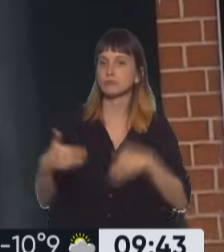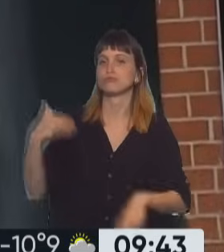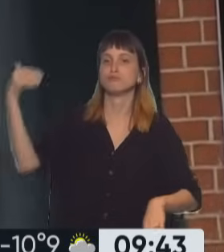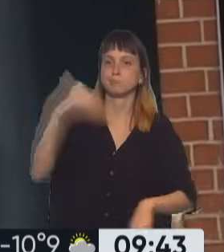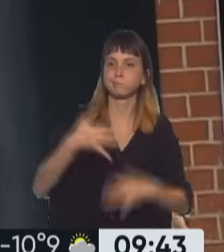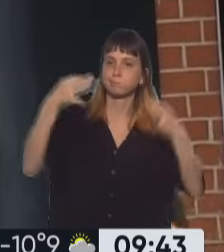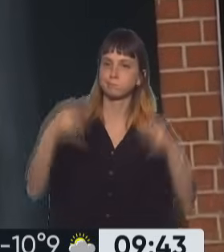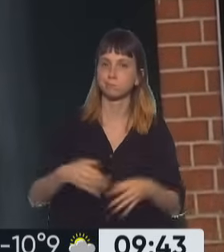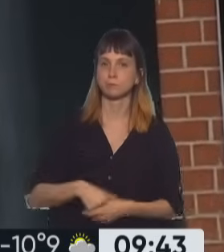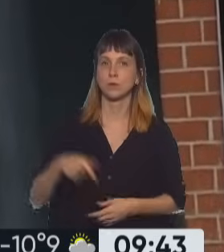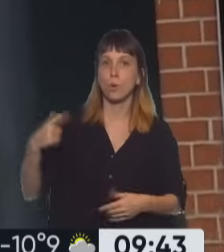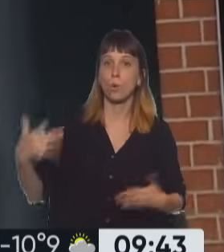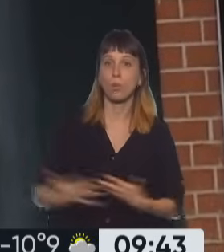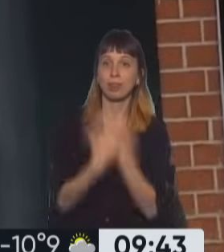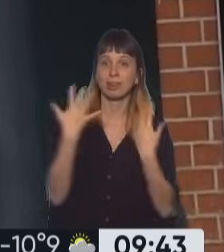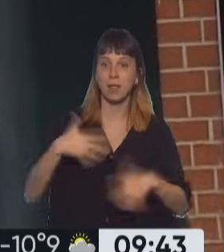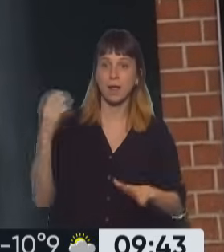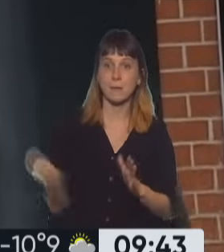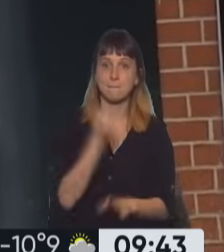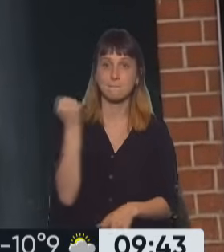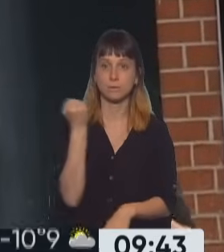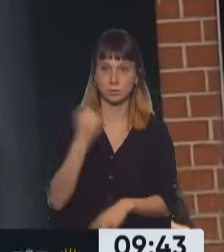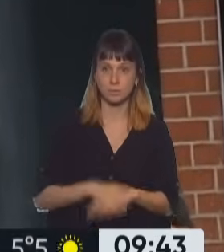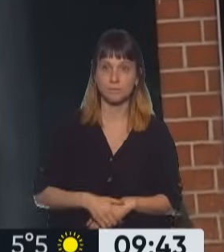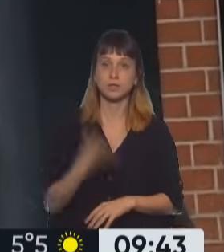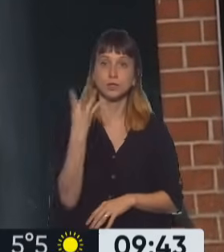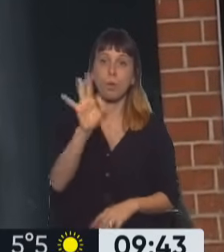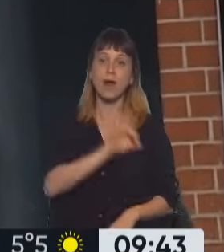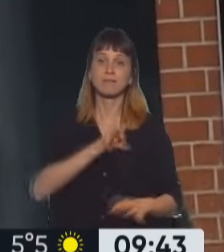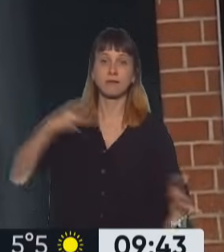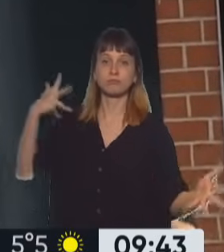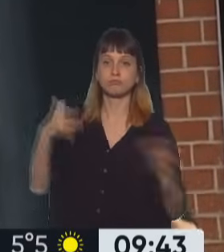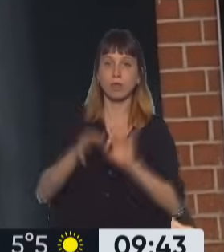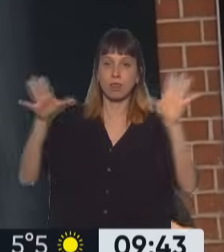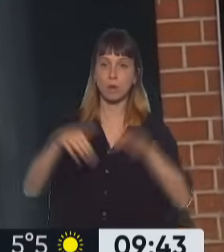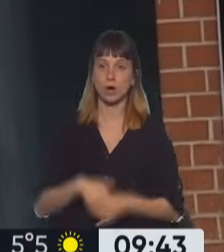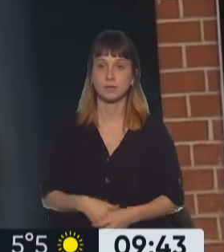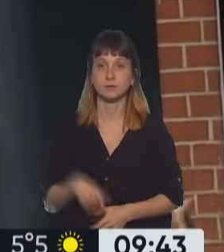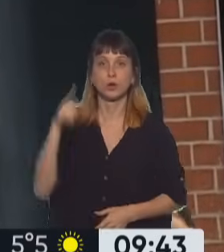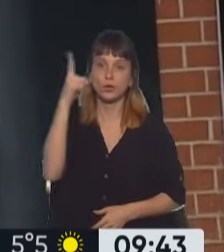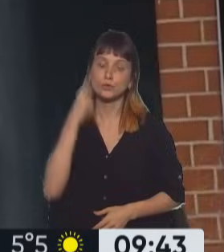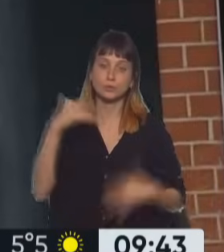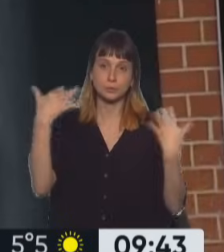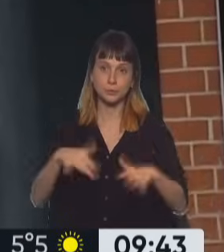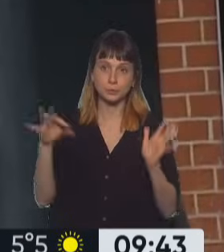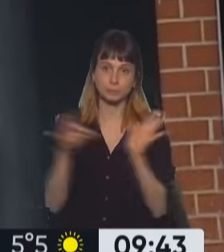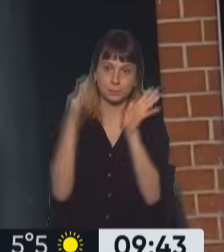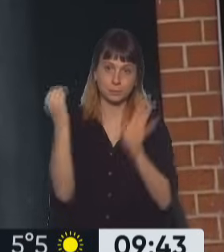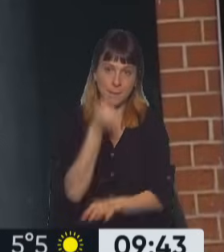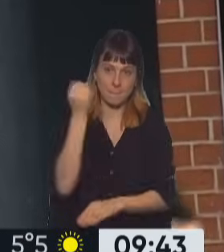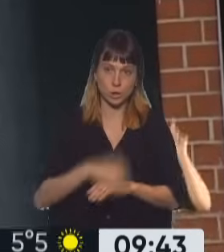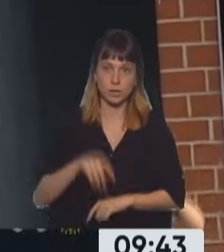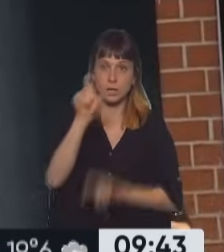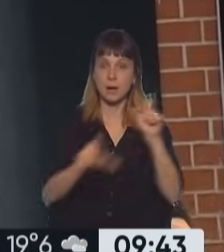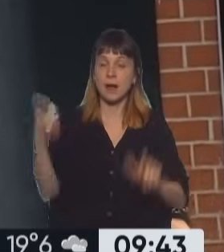importante, estamos en el 40º año de la democracia, con lo cual es un día particularmente importante, los argentinos estamos